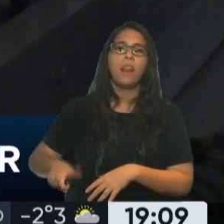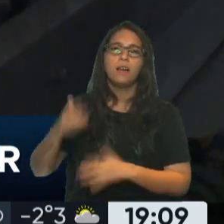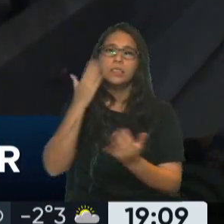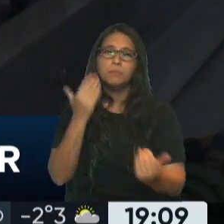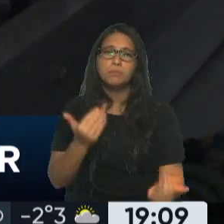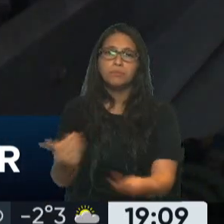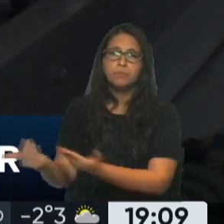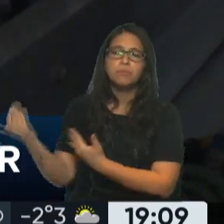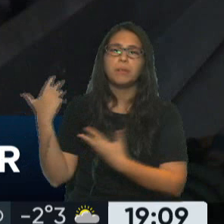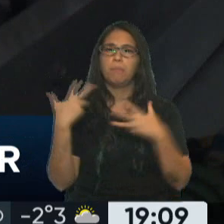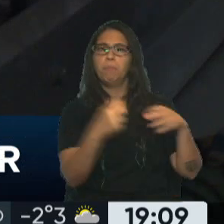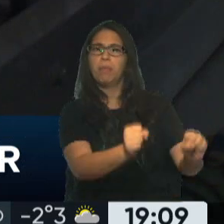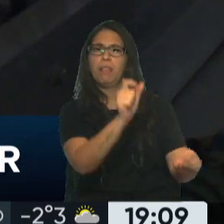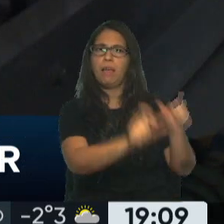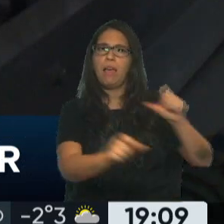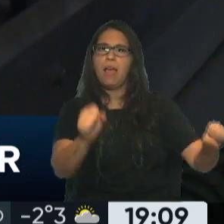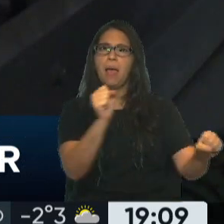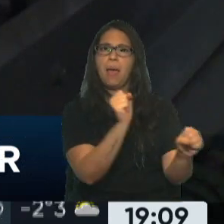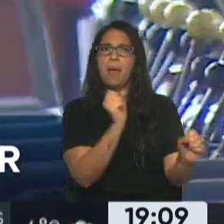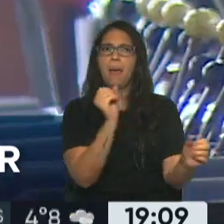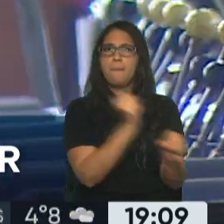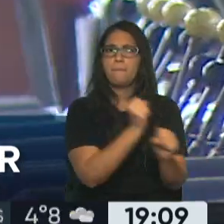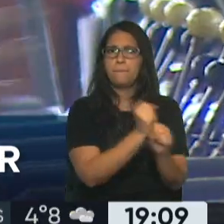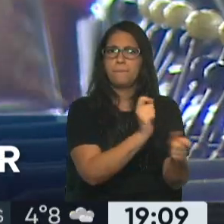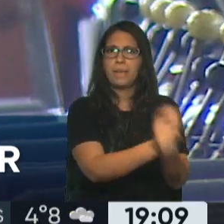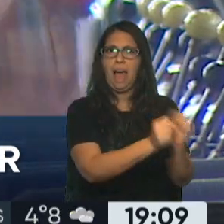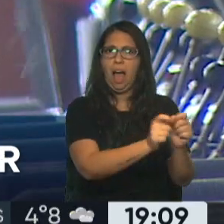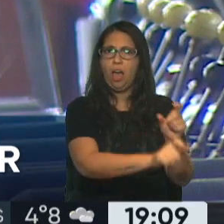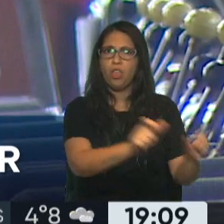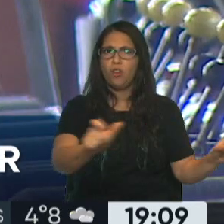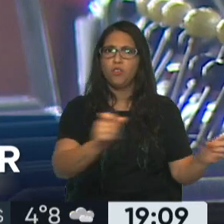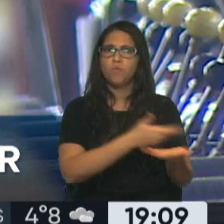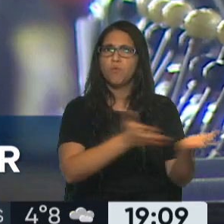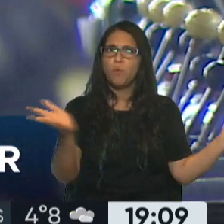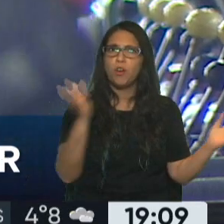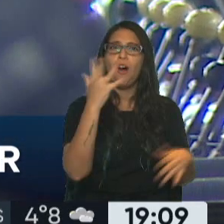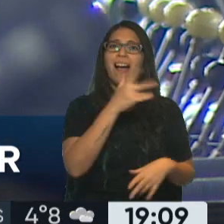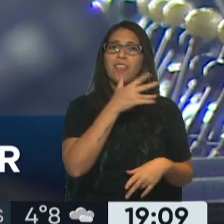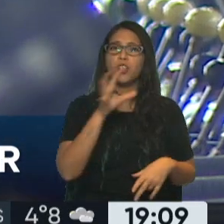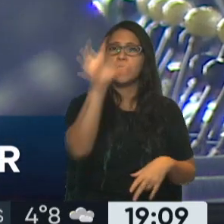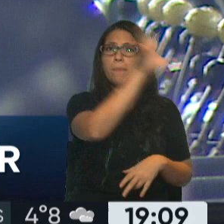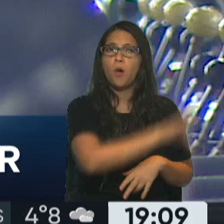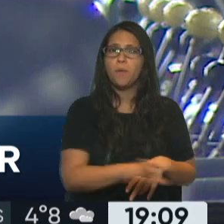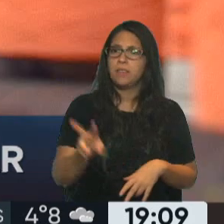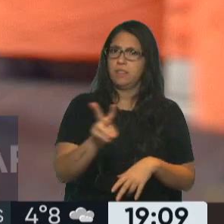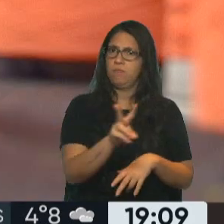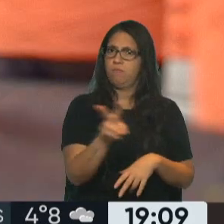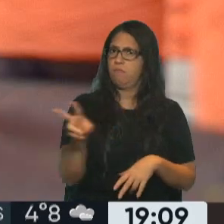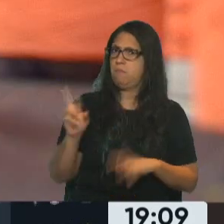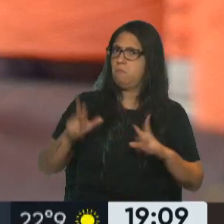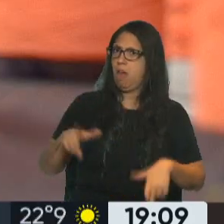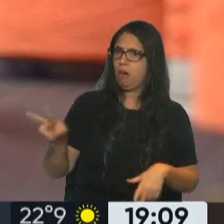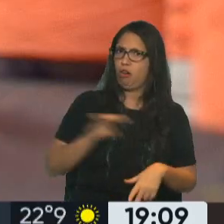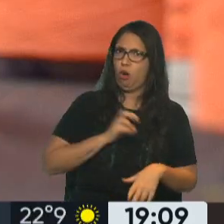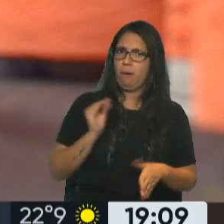que empleados públicos de 14 provincias cobraban el plan, una violación a la